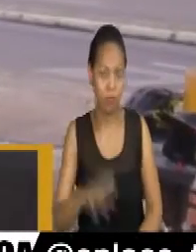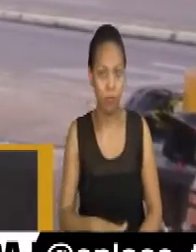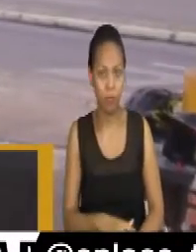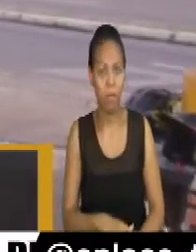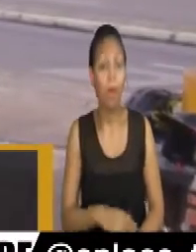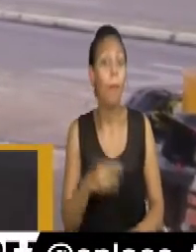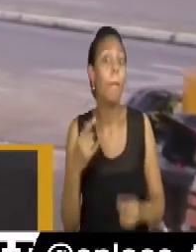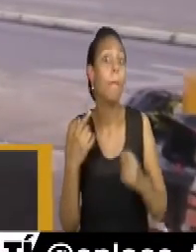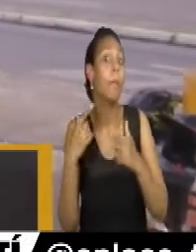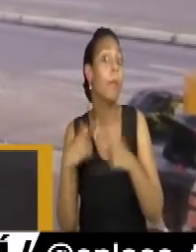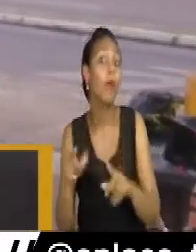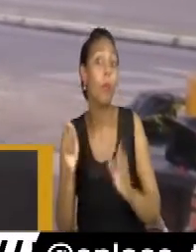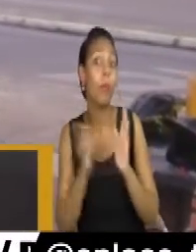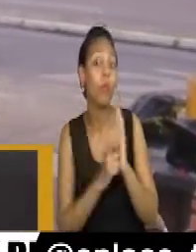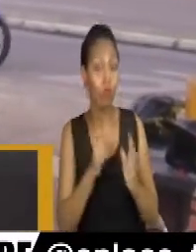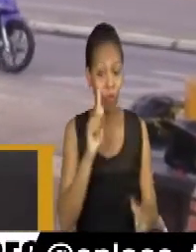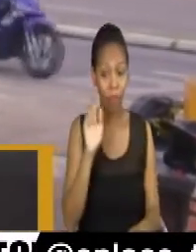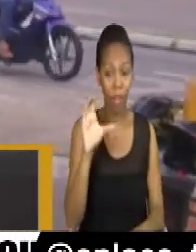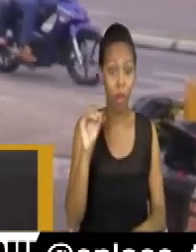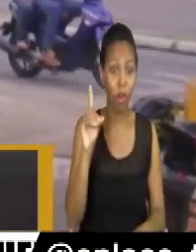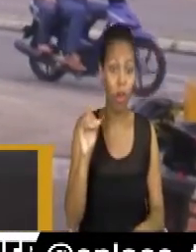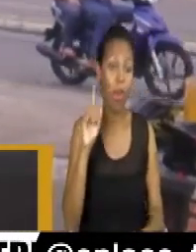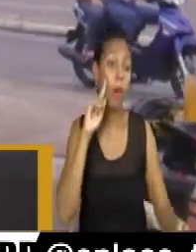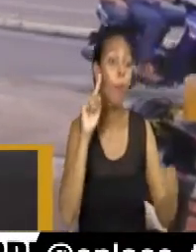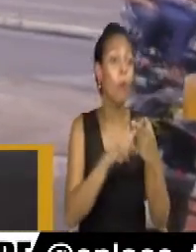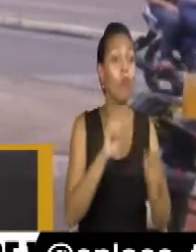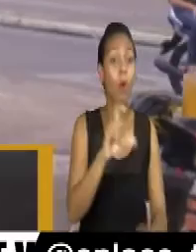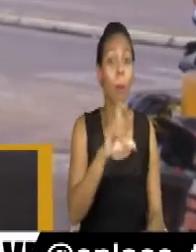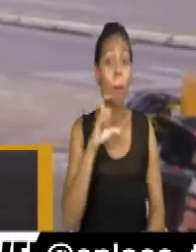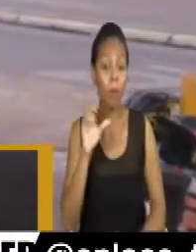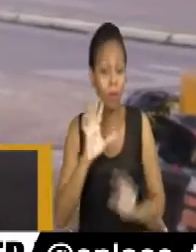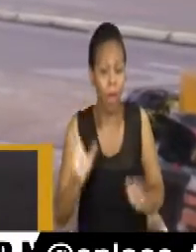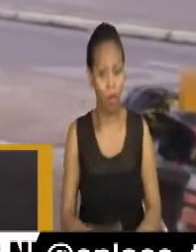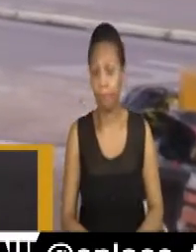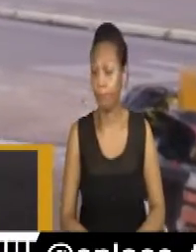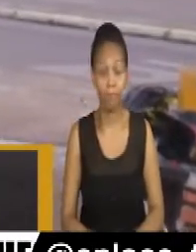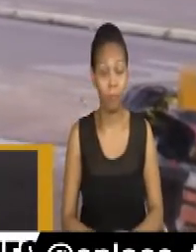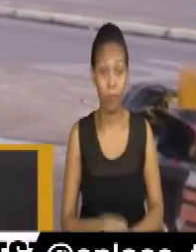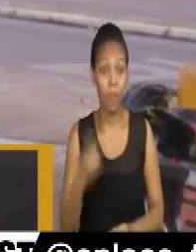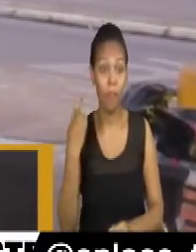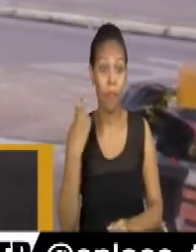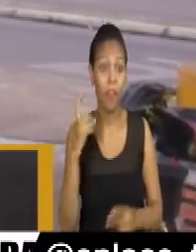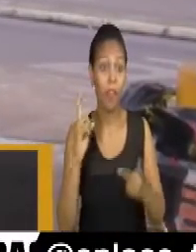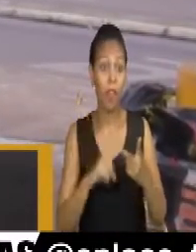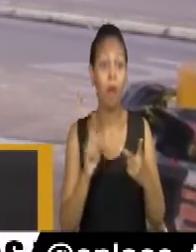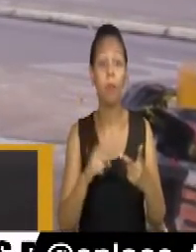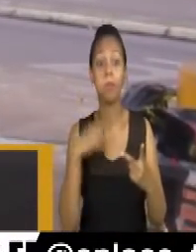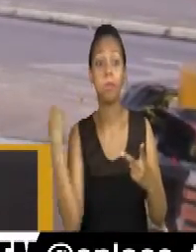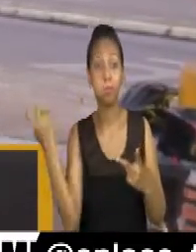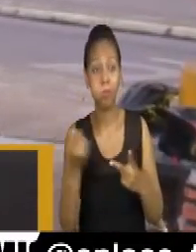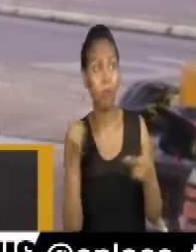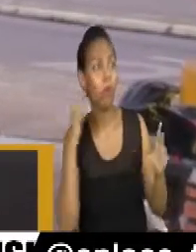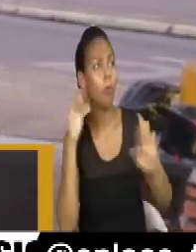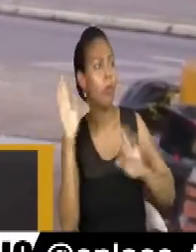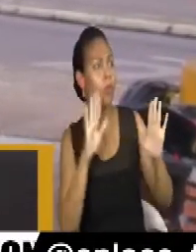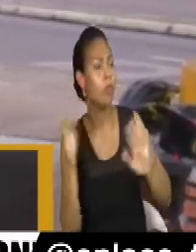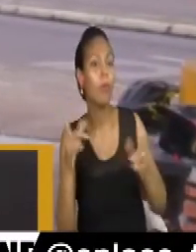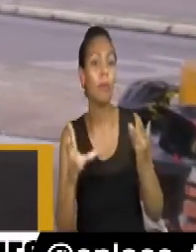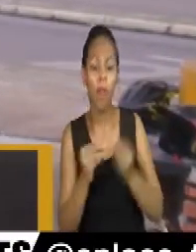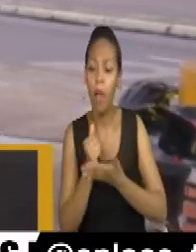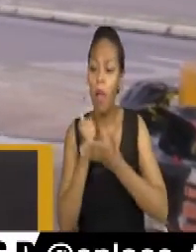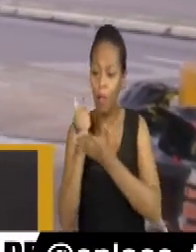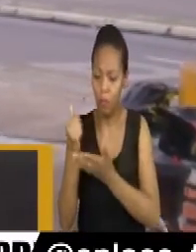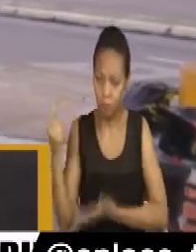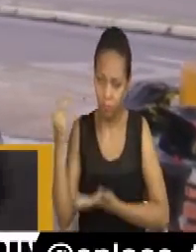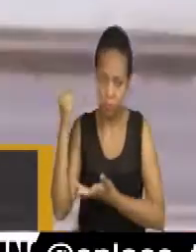lo salarial, se levanta de la mesa porque tenemos pendiente que se le inyecte al Sistema General de Participación y a la salud, definir